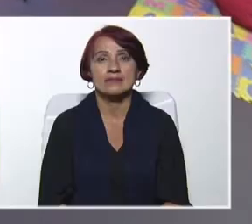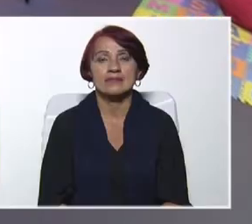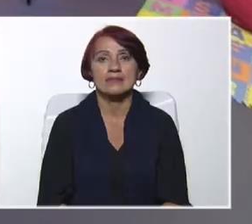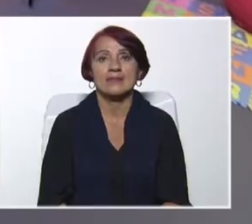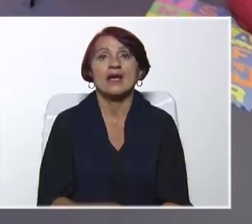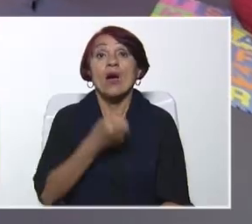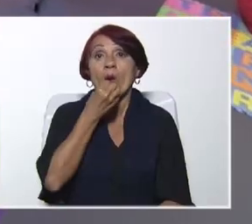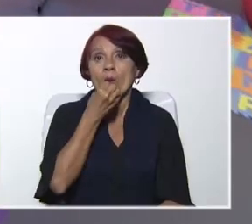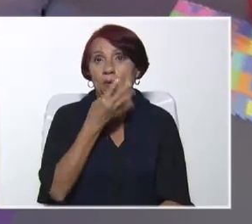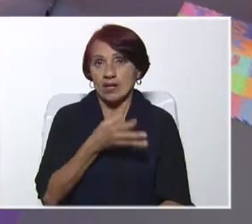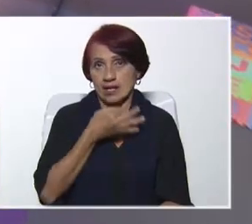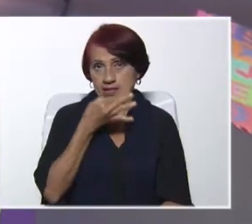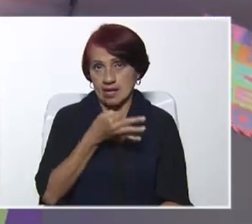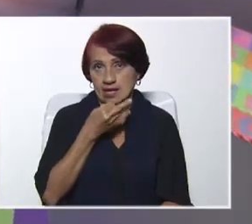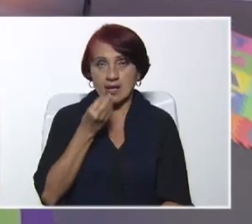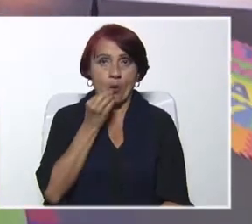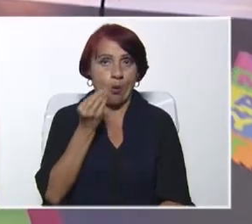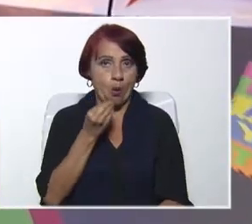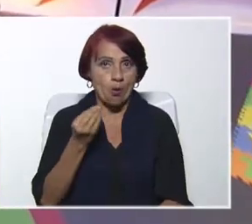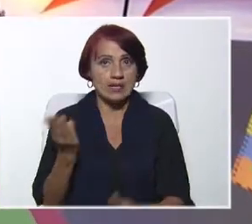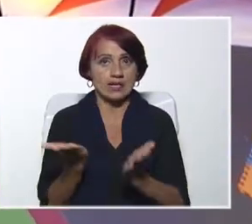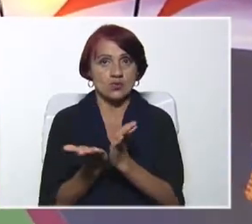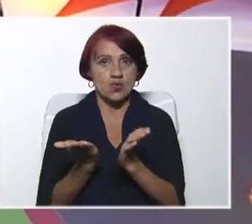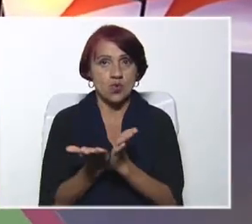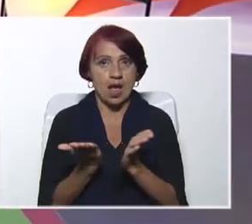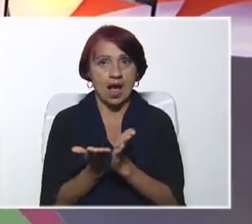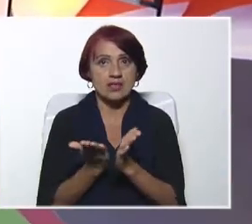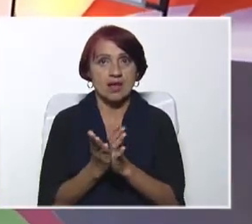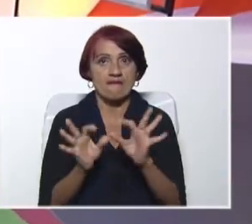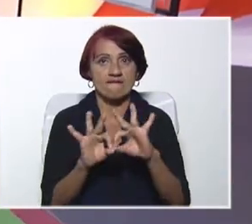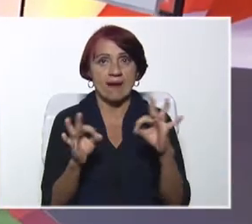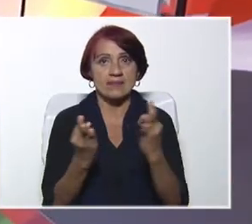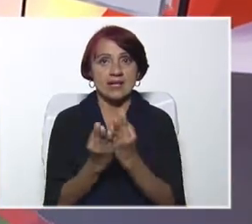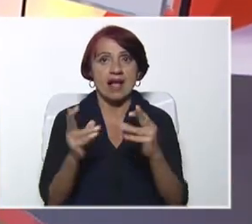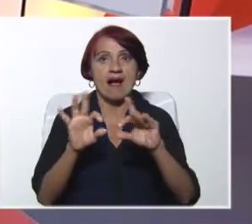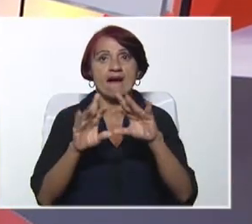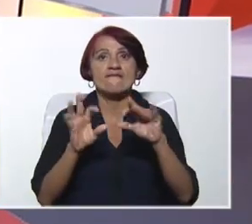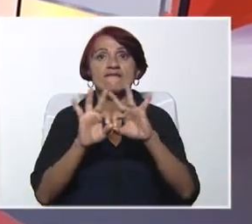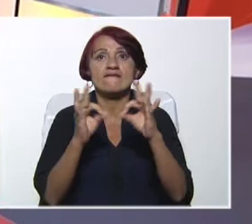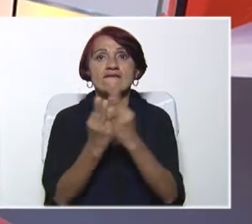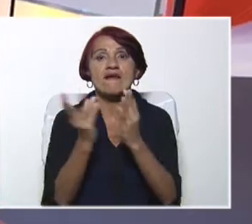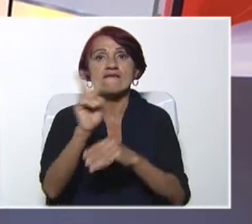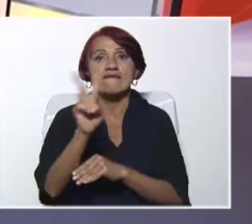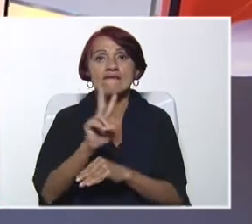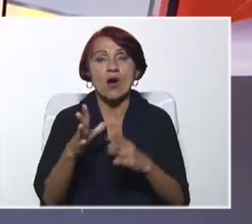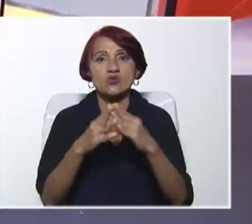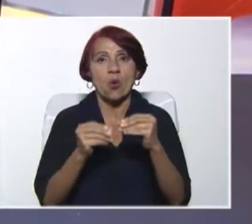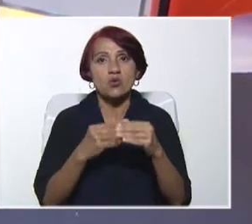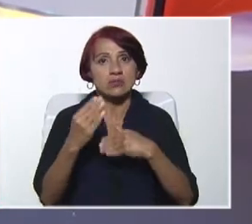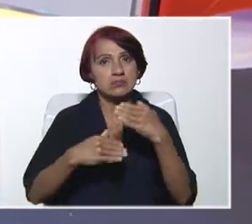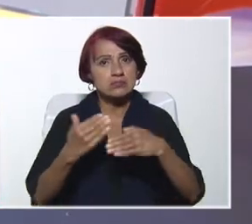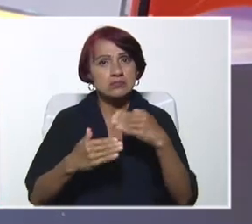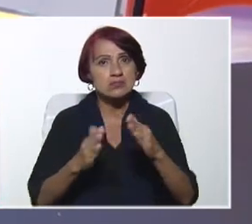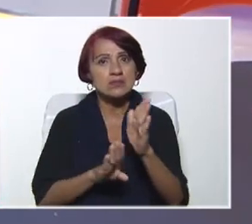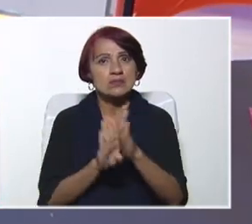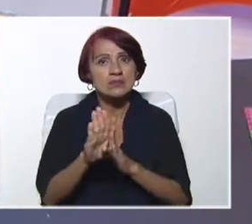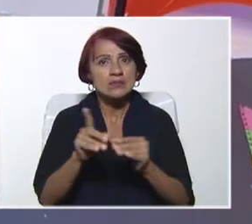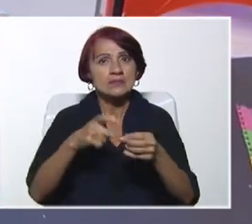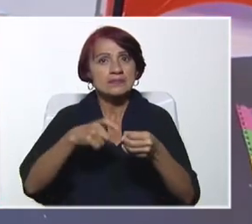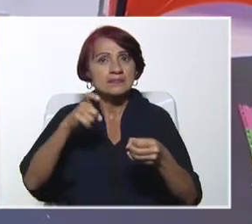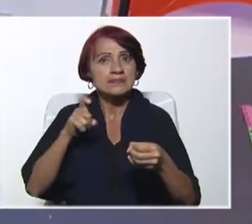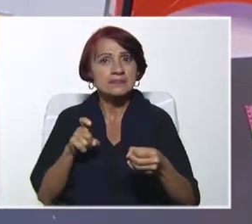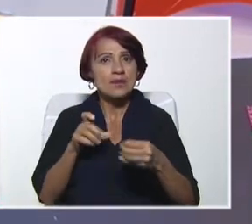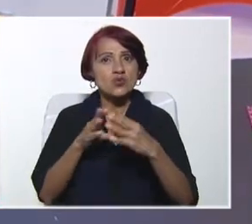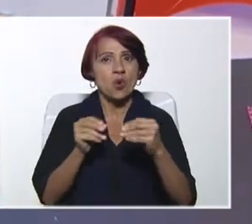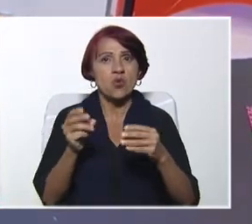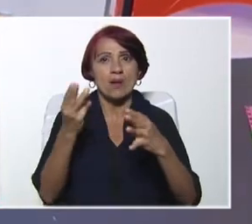Muy buenas tardes, jóvenes, estudiantes y familia venezolana. Continuamos con este proceso de educación a distancia a través del